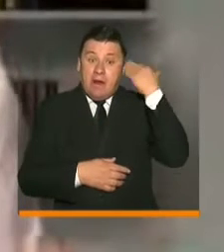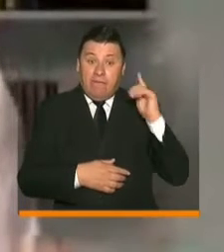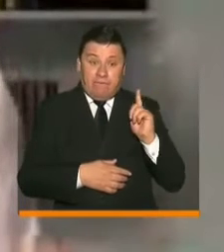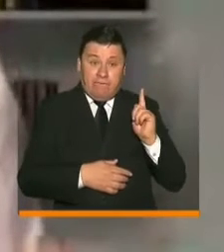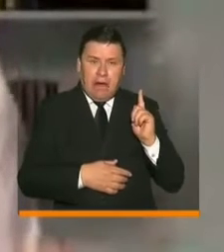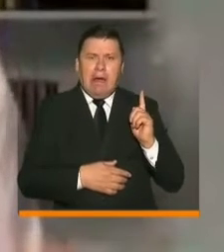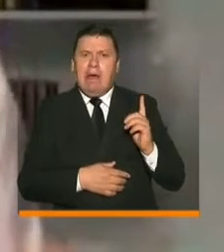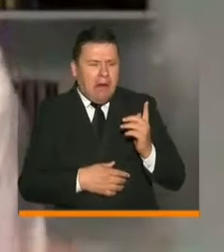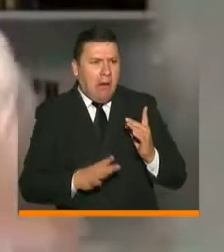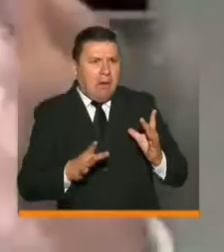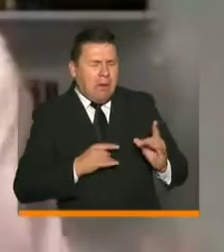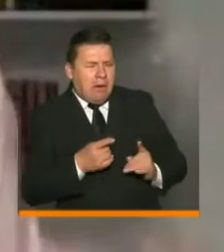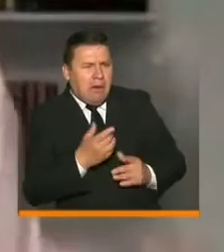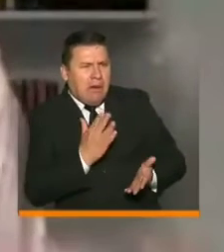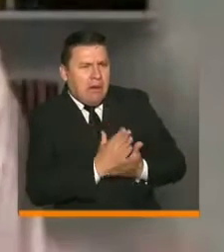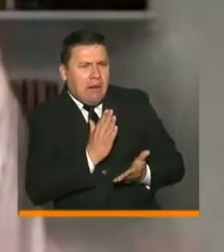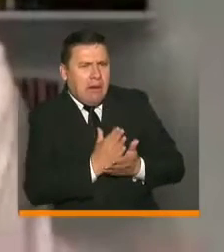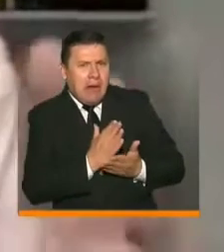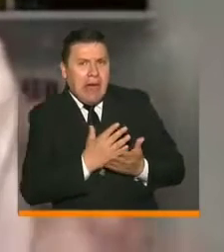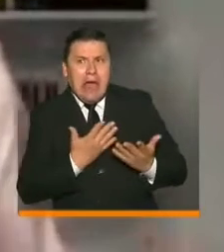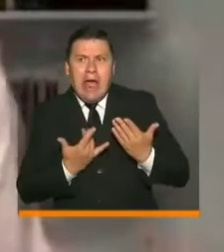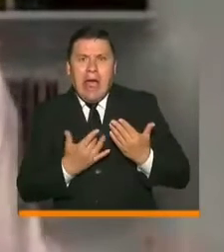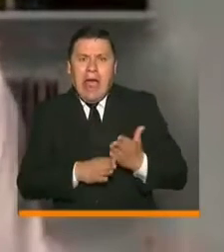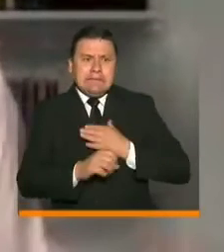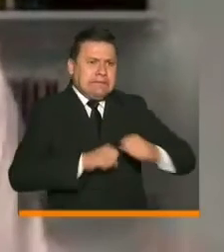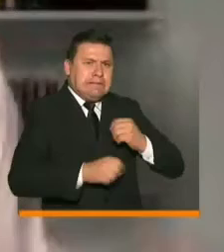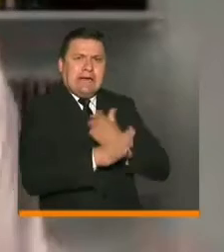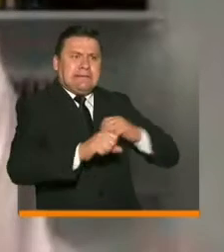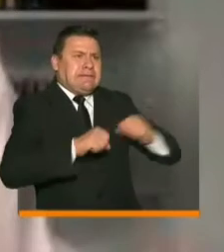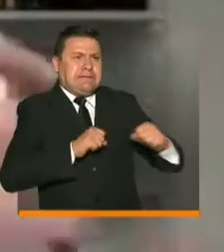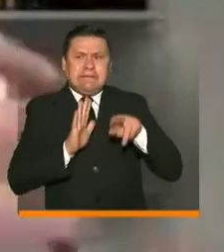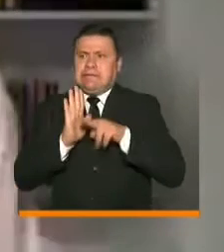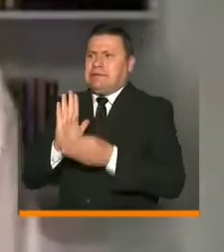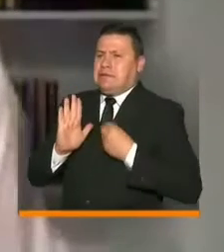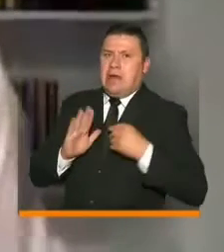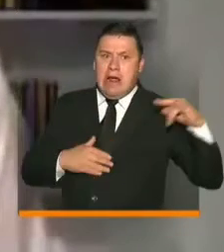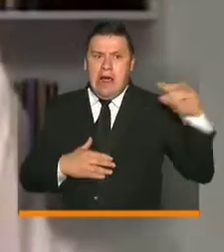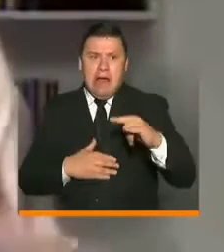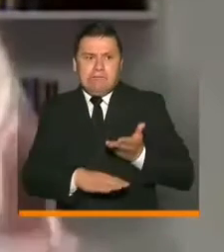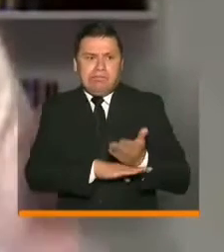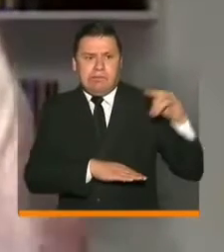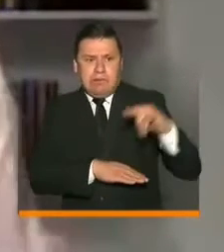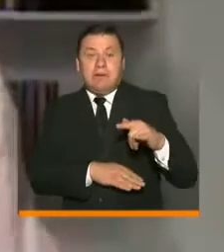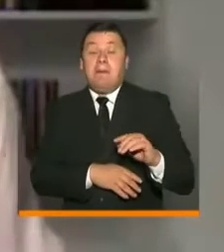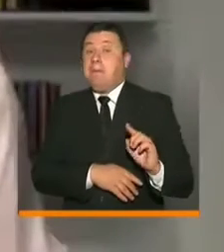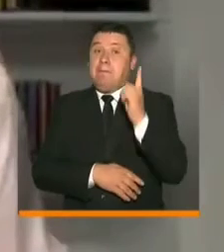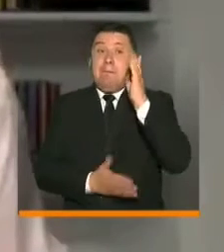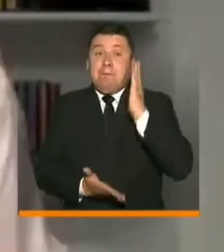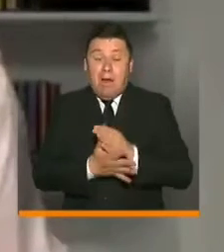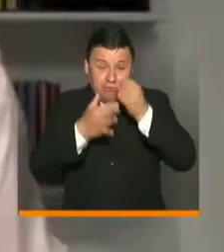febrero estábamos teniendo casos sospechosos y nos tocaba actuar muy diligentemente con los protocolos en el aeropuerto. El primer